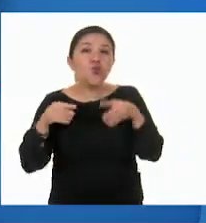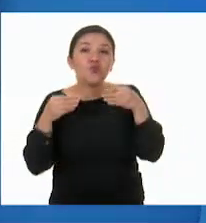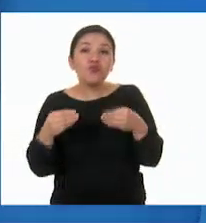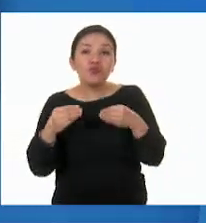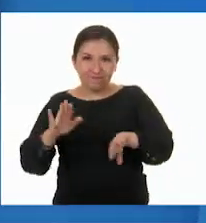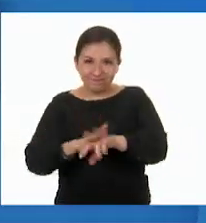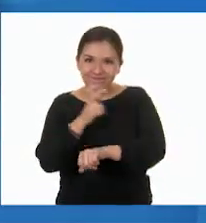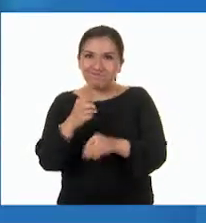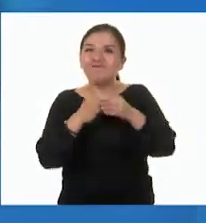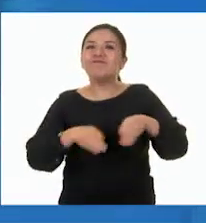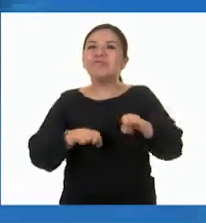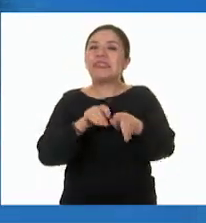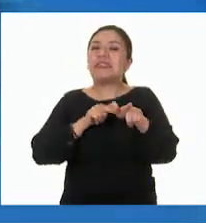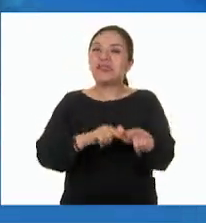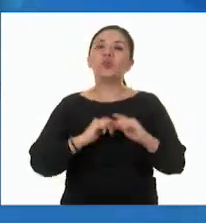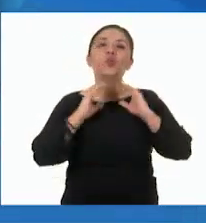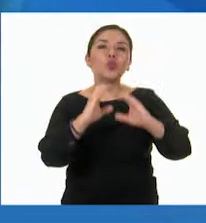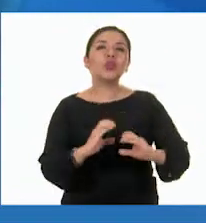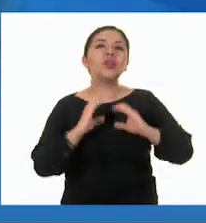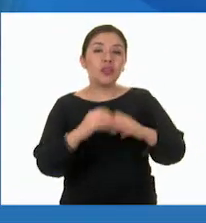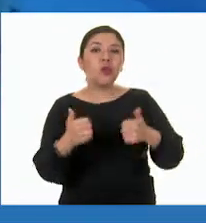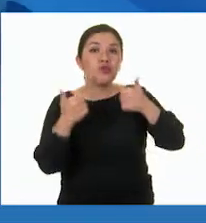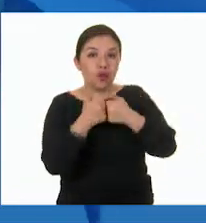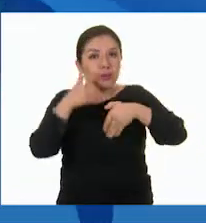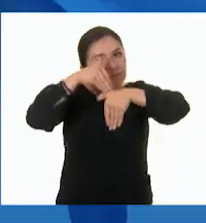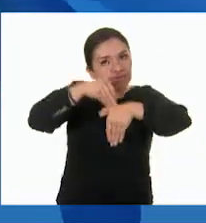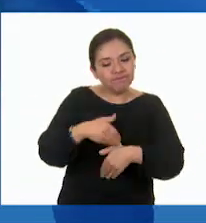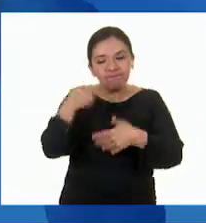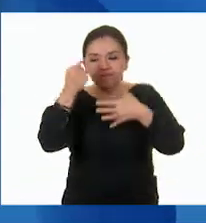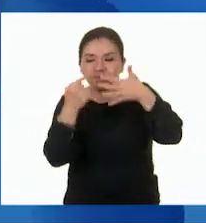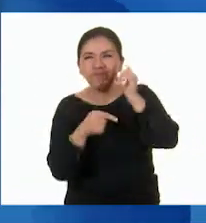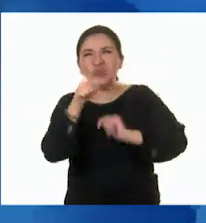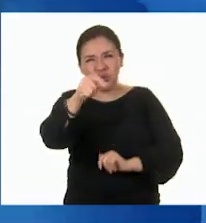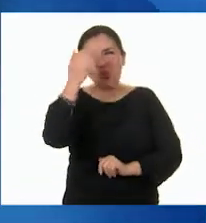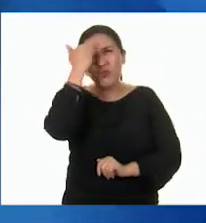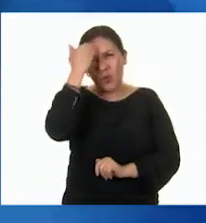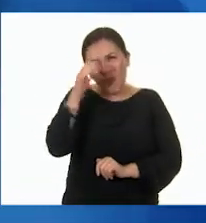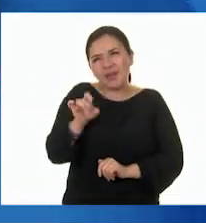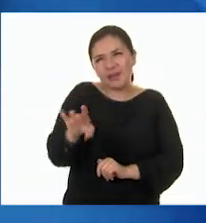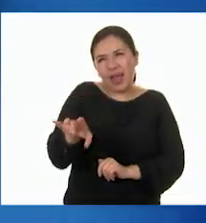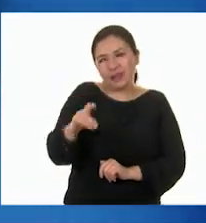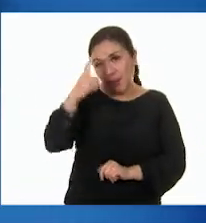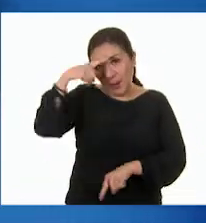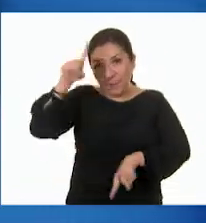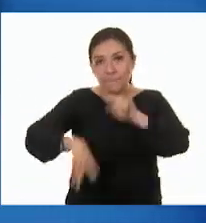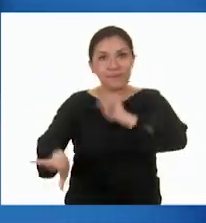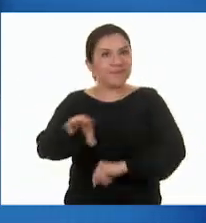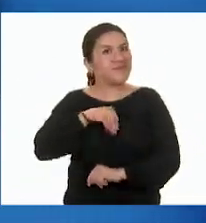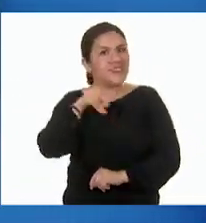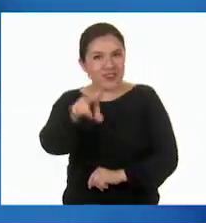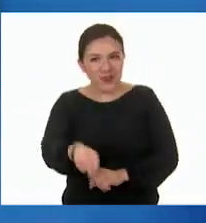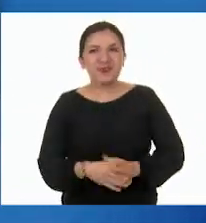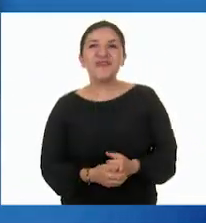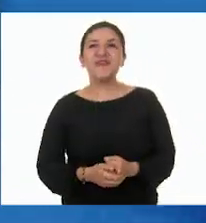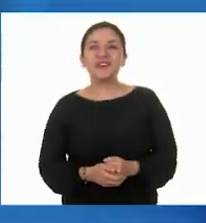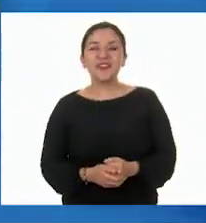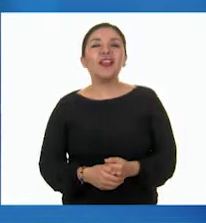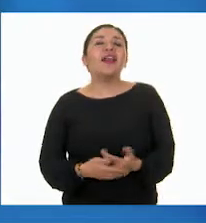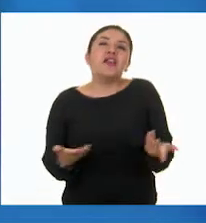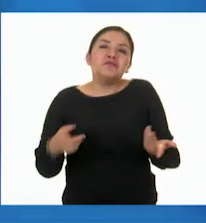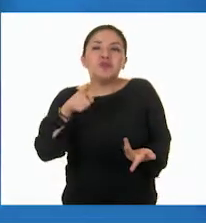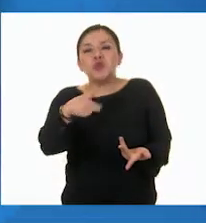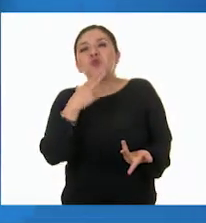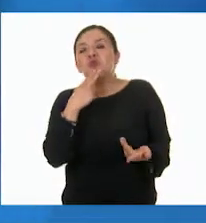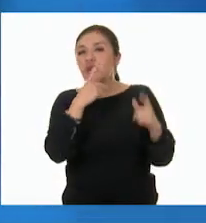personas. Por eso hay que continuar cuidándonos siguiendo las buenas prácticas que ya todos conocemos para evitar contagiarnos.